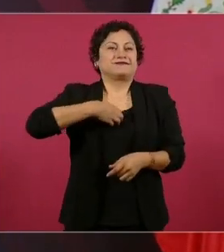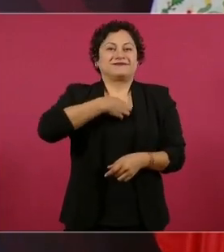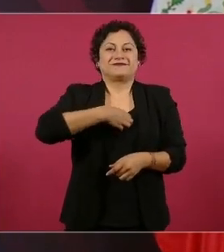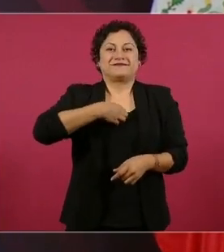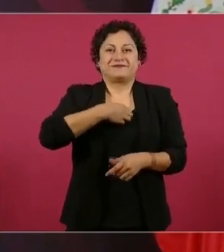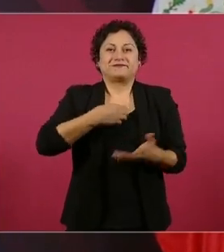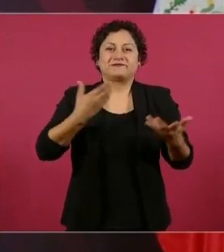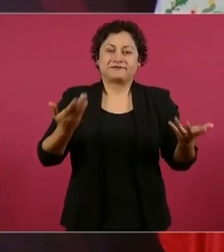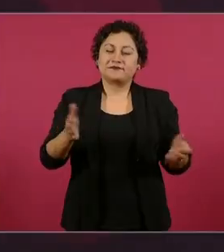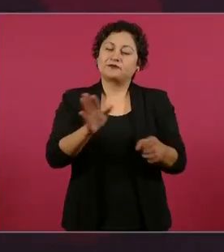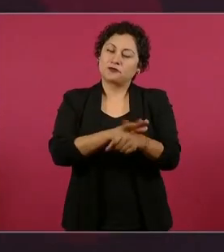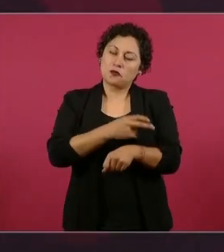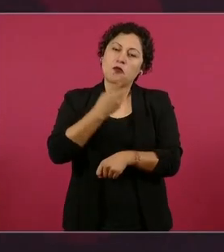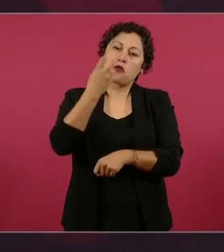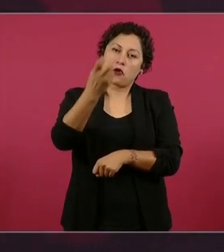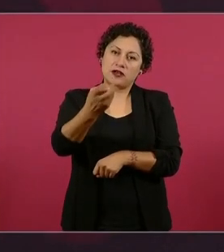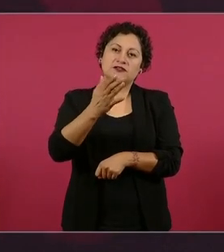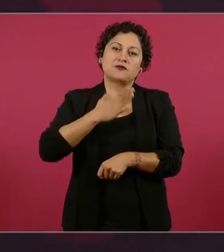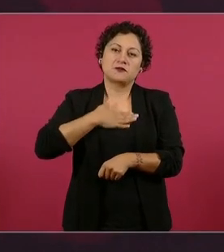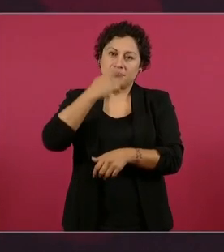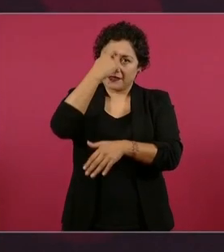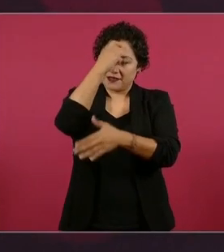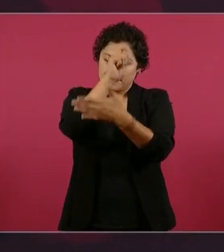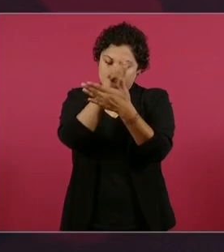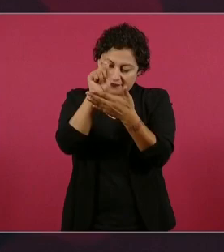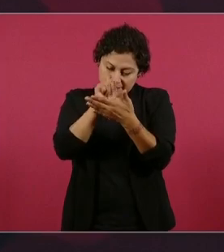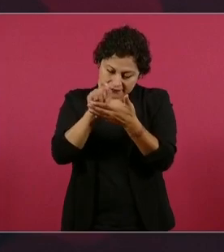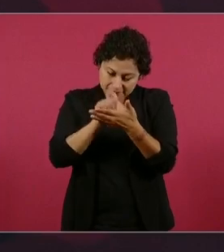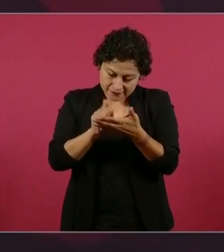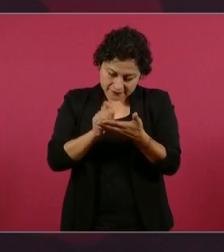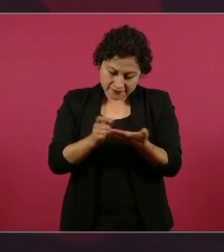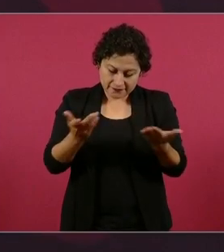a mi libro le puse así, gracias.